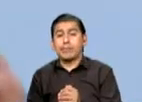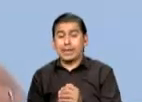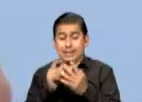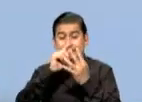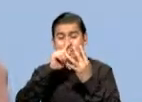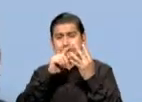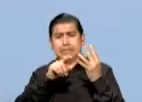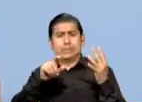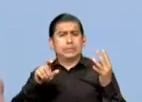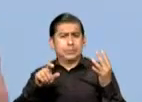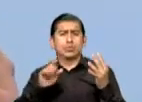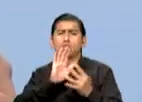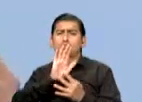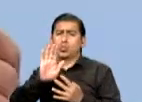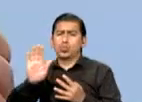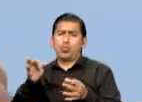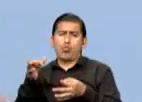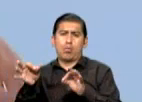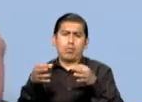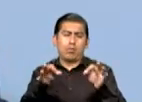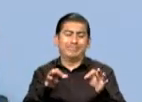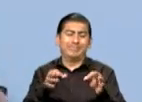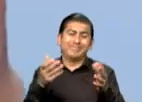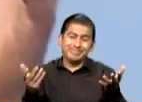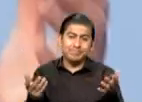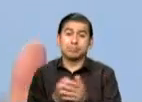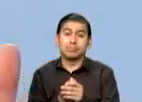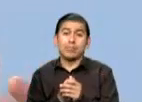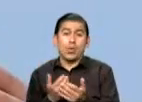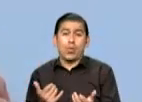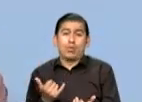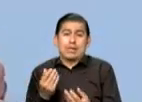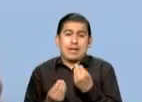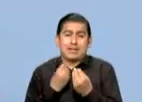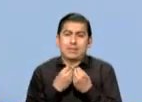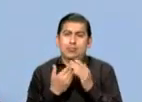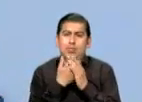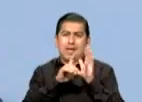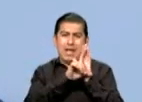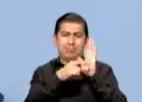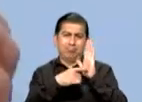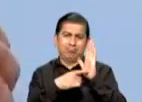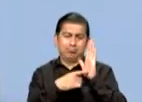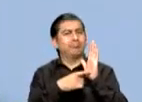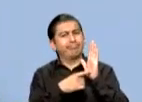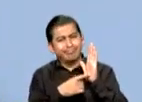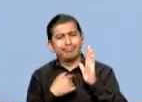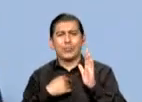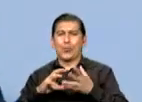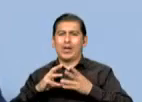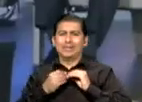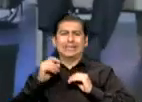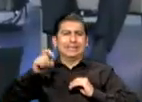economía tiene características específicas y es importante que lo que se contemple dentro de la legislación nos permita adaptarnos a